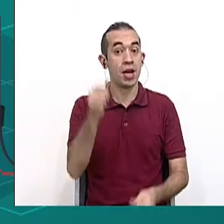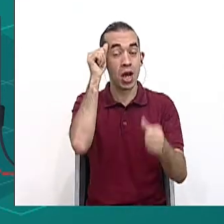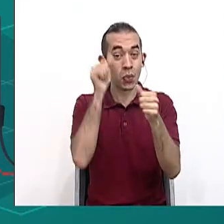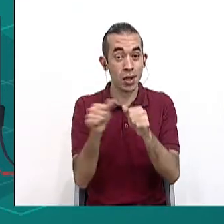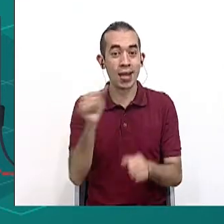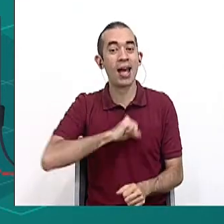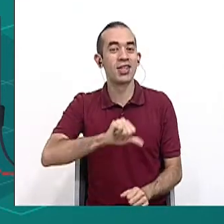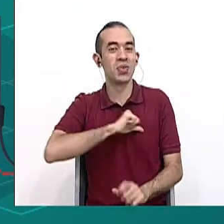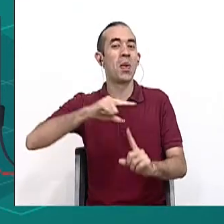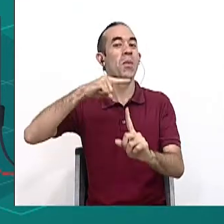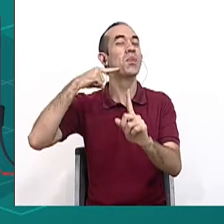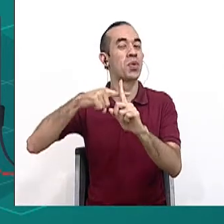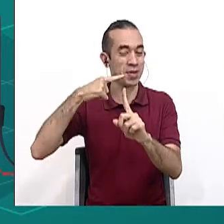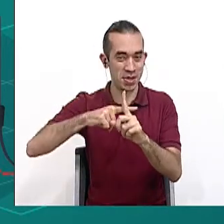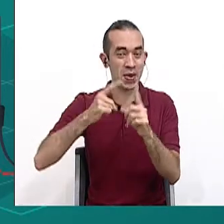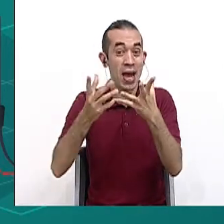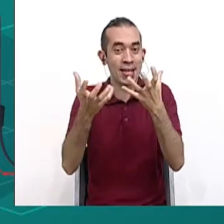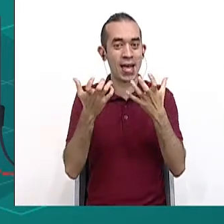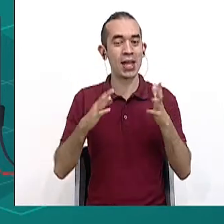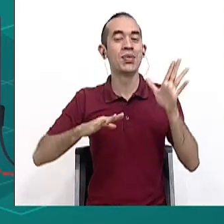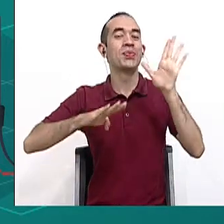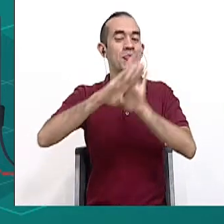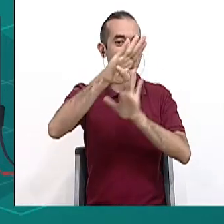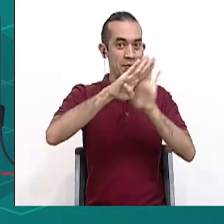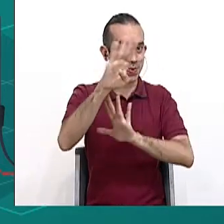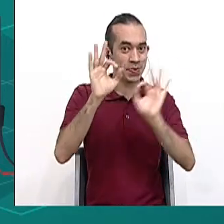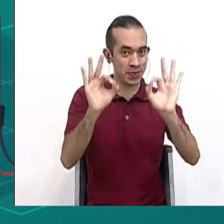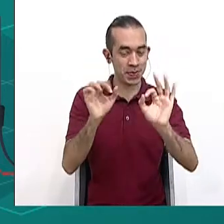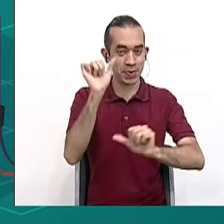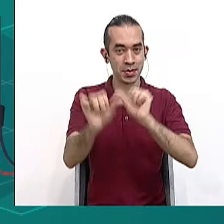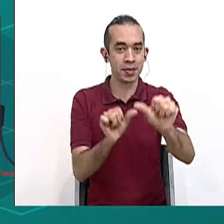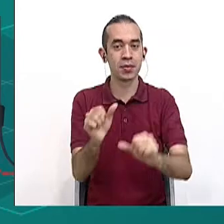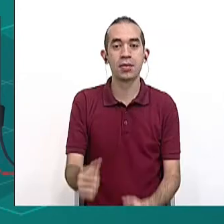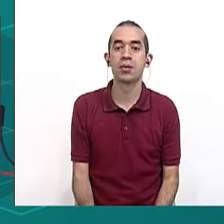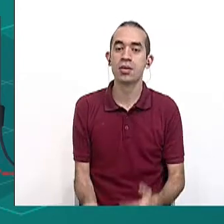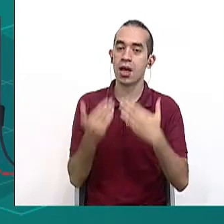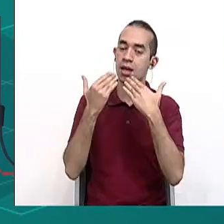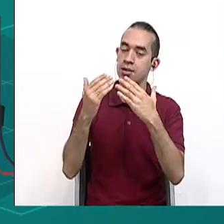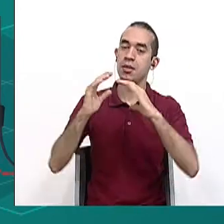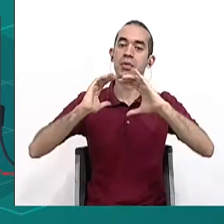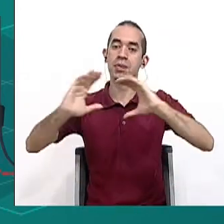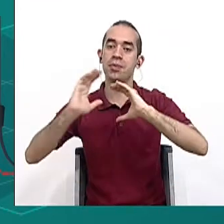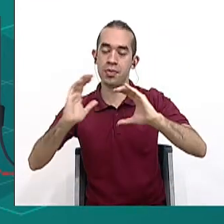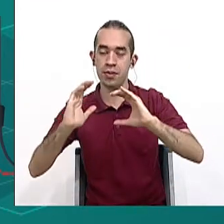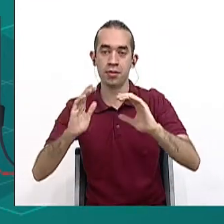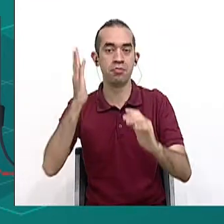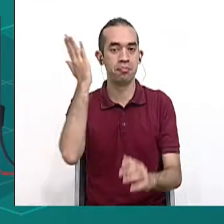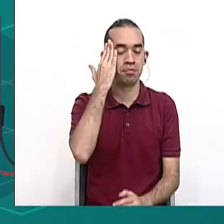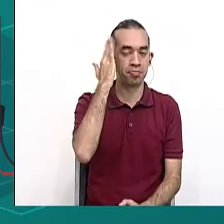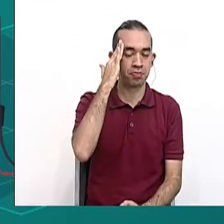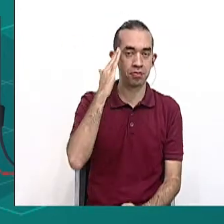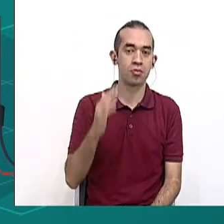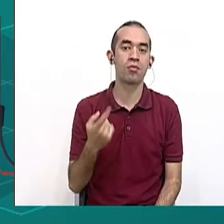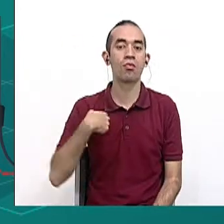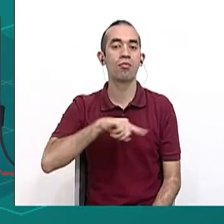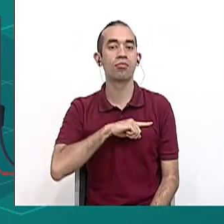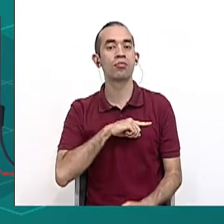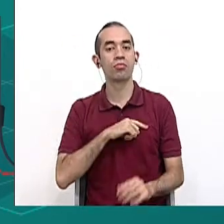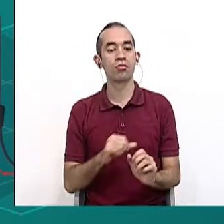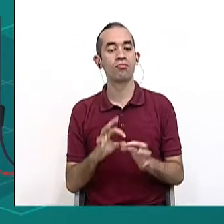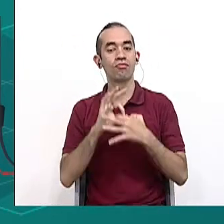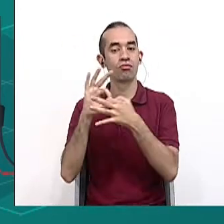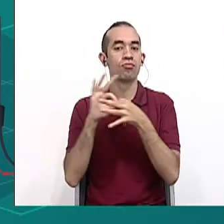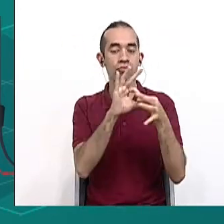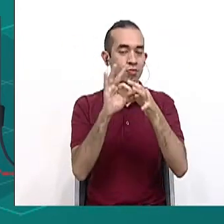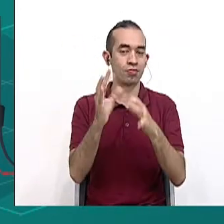actitud positiva con esos deseos de superación. Gracias a la comunicación y al conocimiento nos hemos mantenido unidos